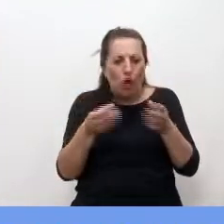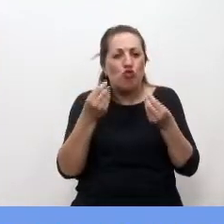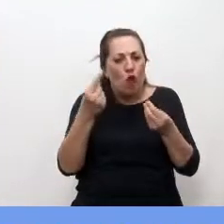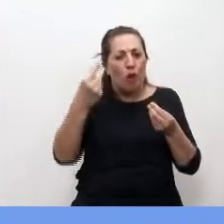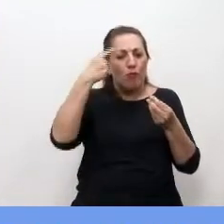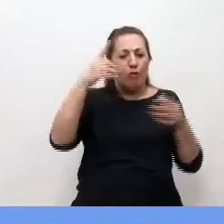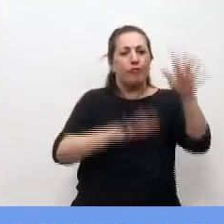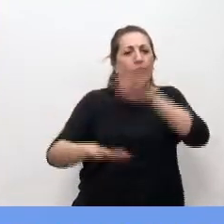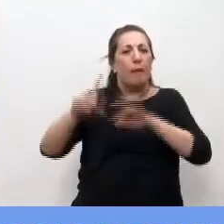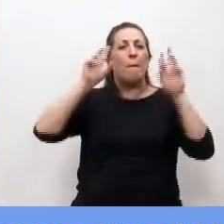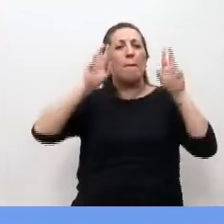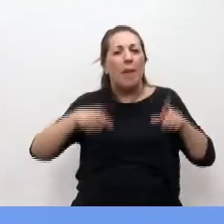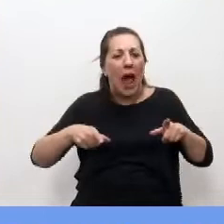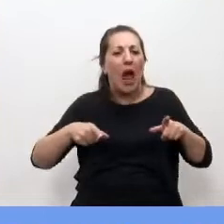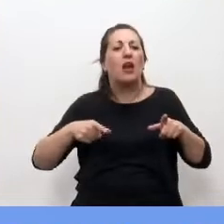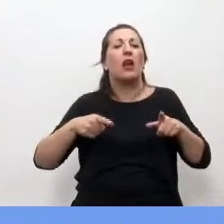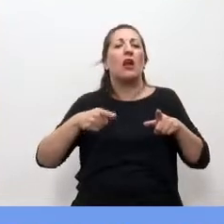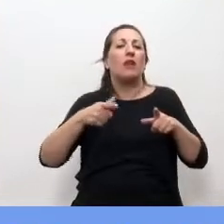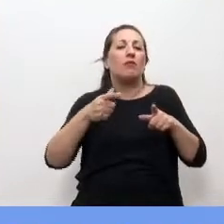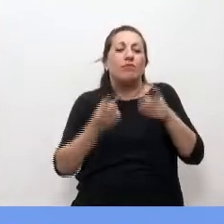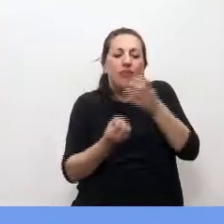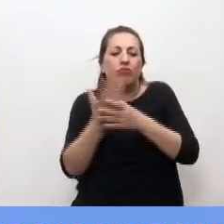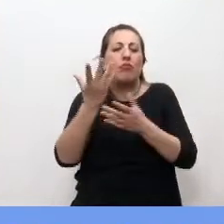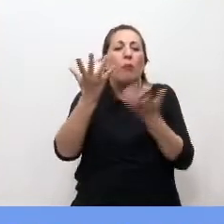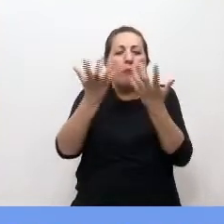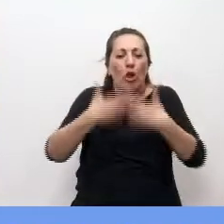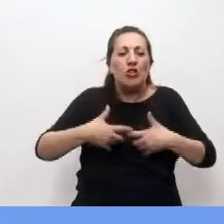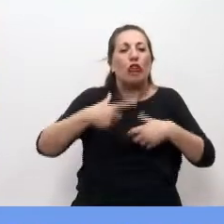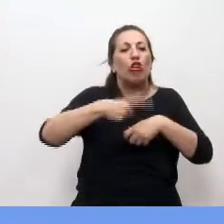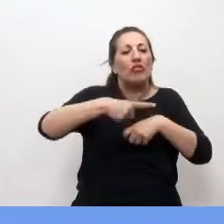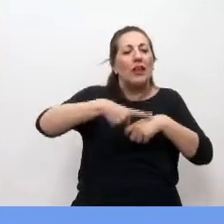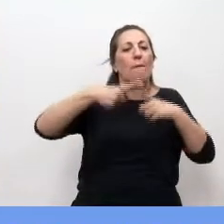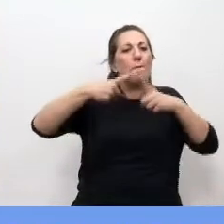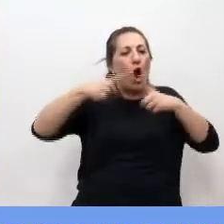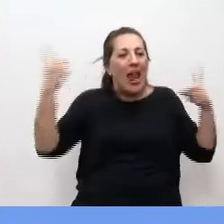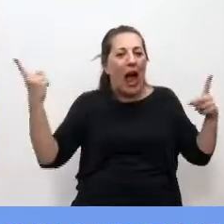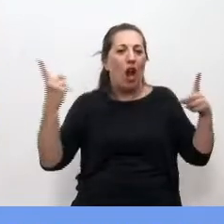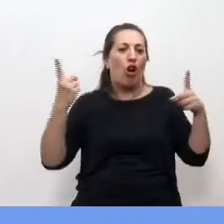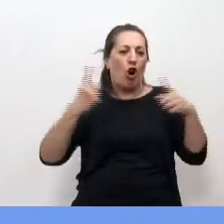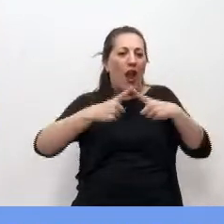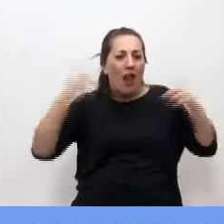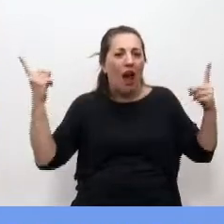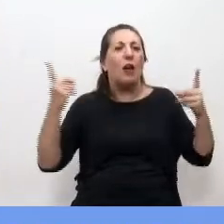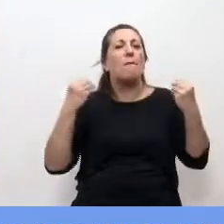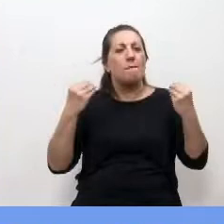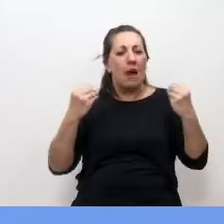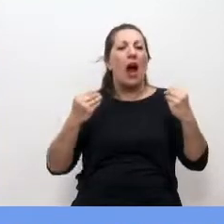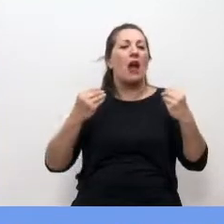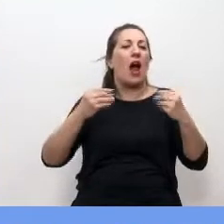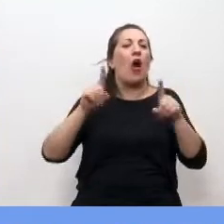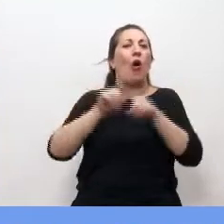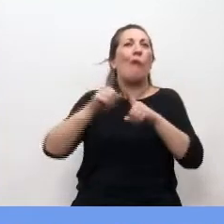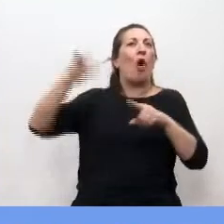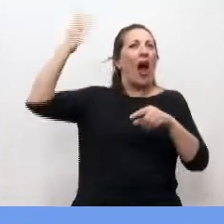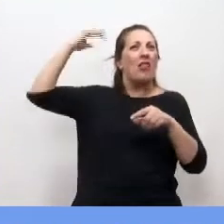y se hacen proyectos de largo plazo que se sostienen en el tiempo para poder desandar años y años